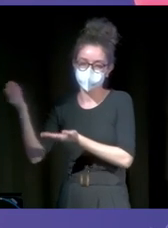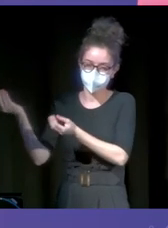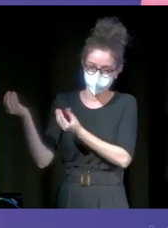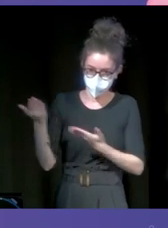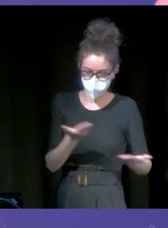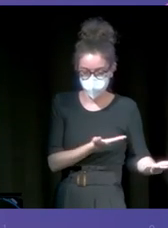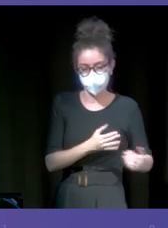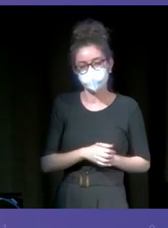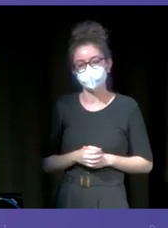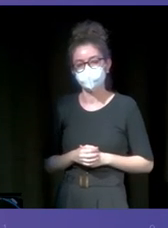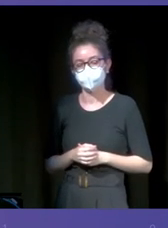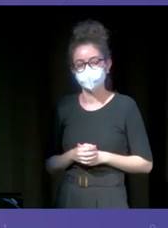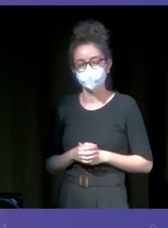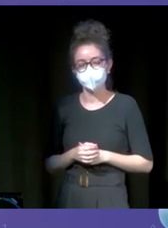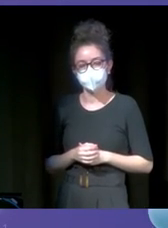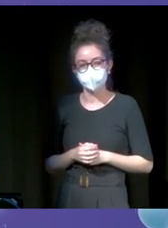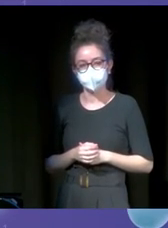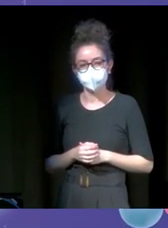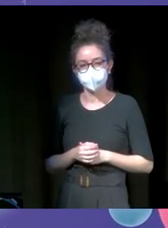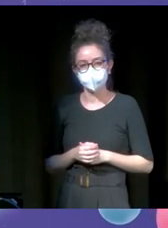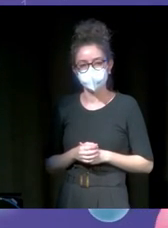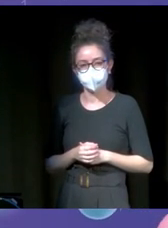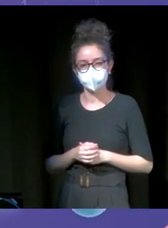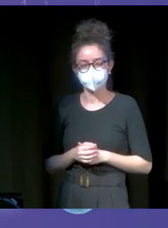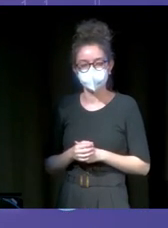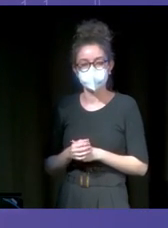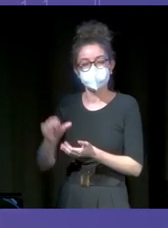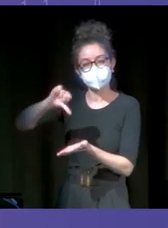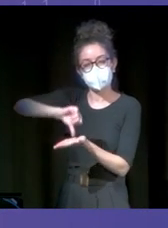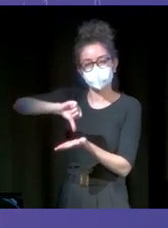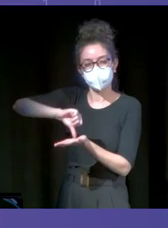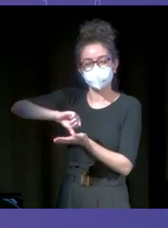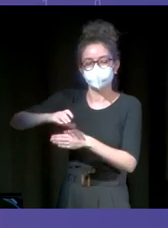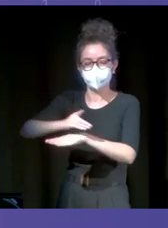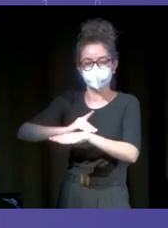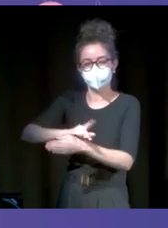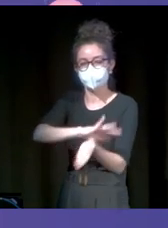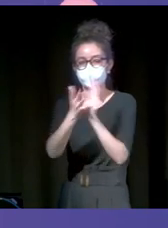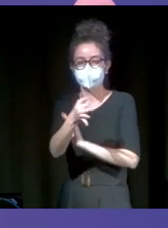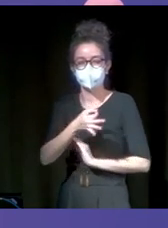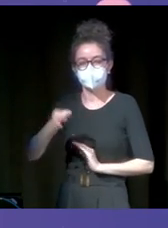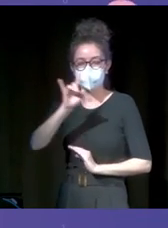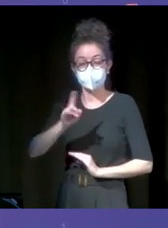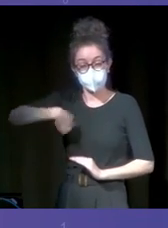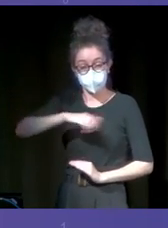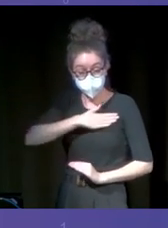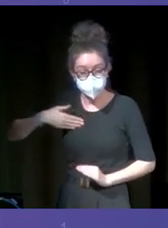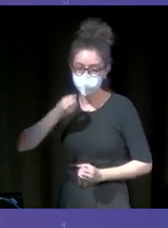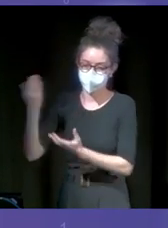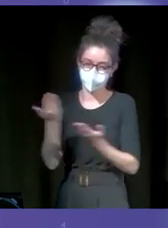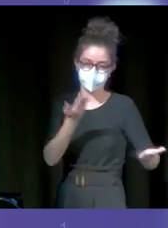bienvenidos a lo que queremos que sea la capital de la transformación digital en las islas canarias muchas gracias